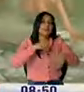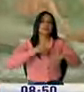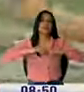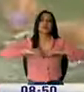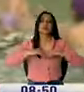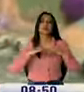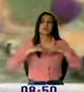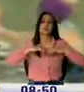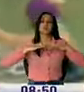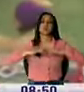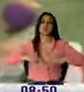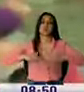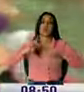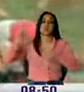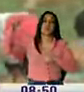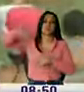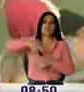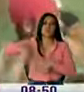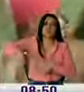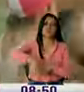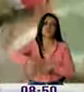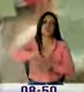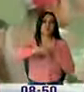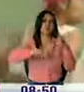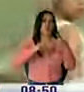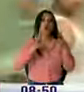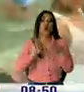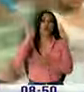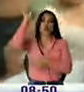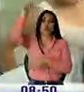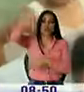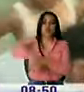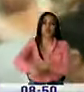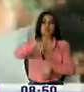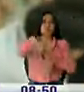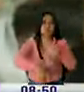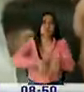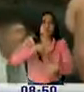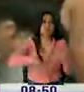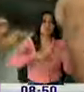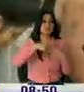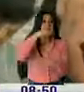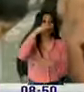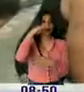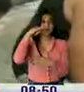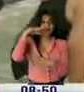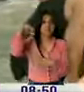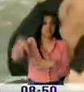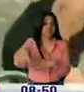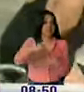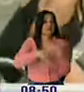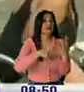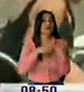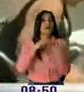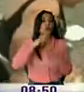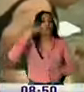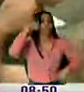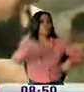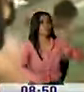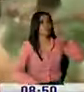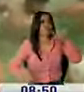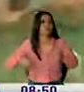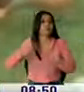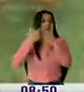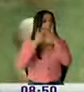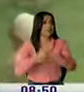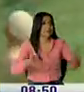de tobogán, una piscina de clavados, una piscina de niños, una piscina de natación libre y